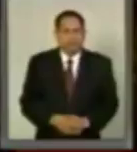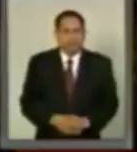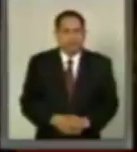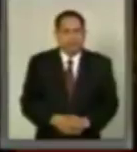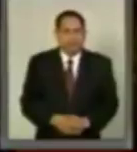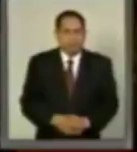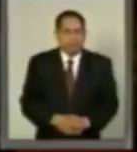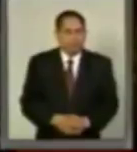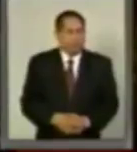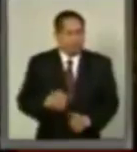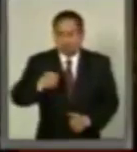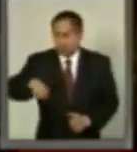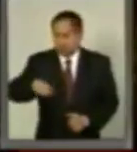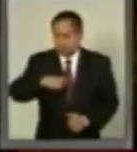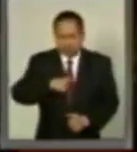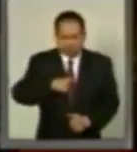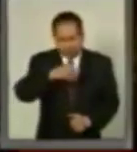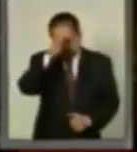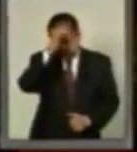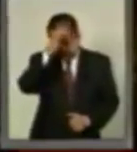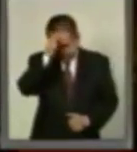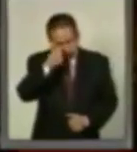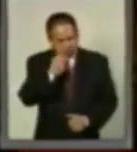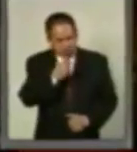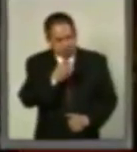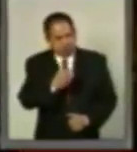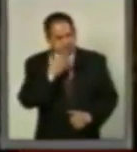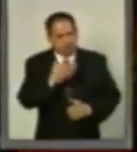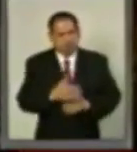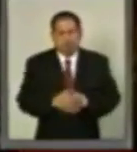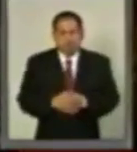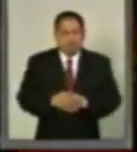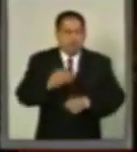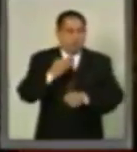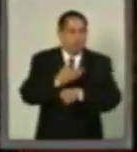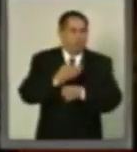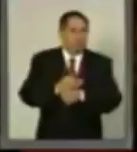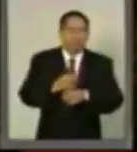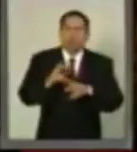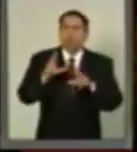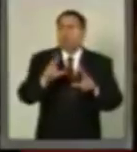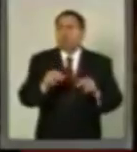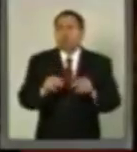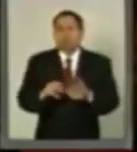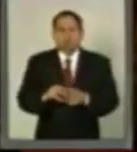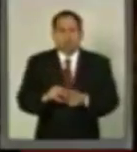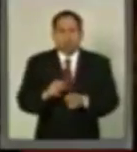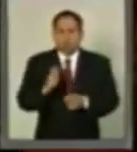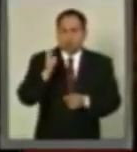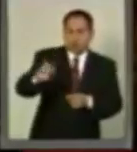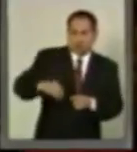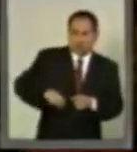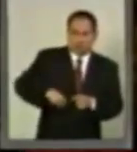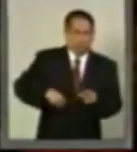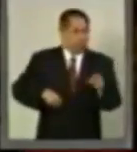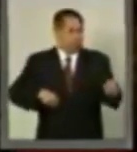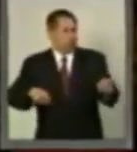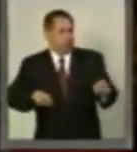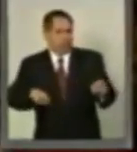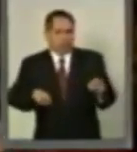estamos totalmente de acuerdo en que esto no es de echarnos la culpa unos a